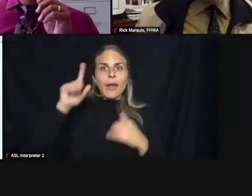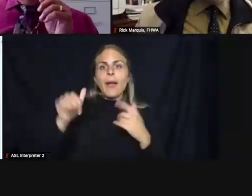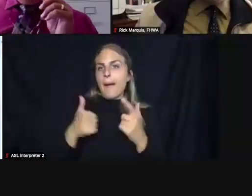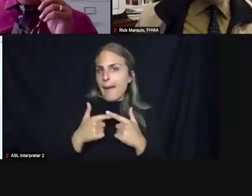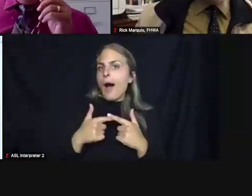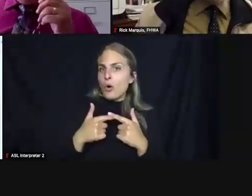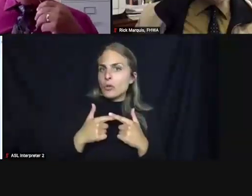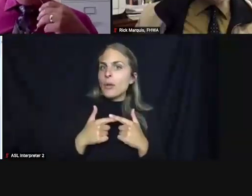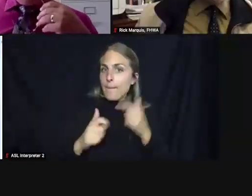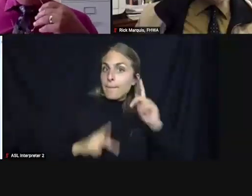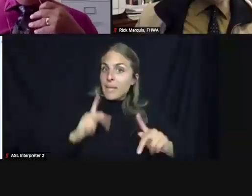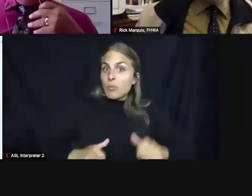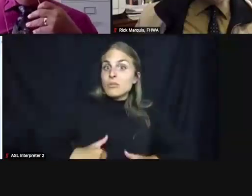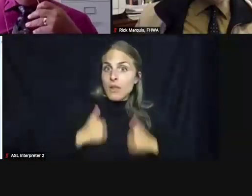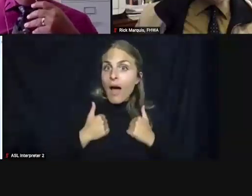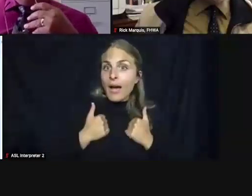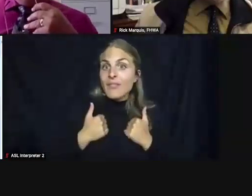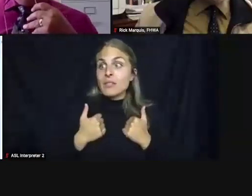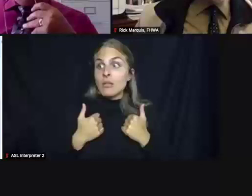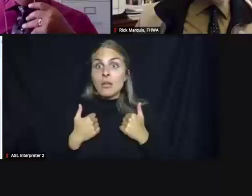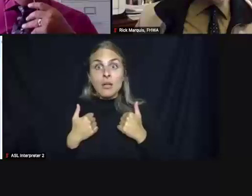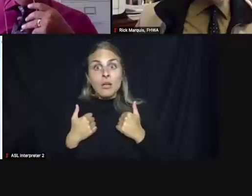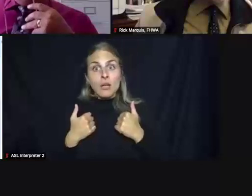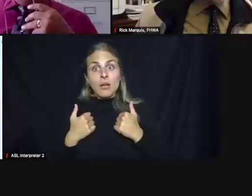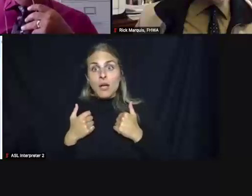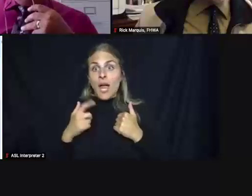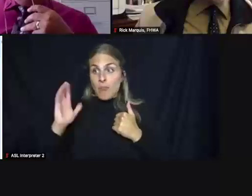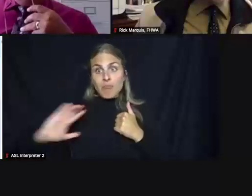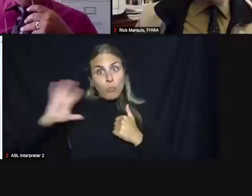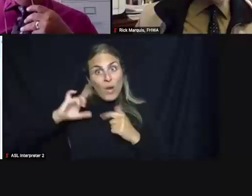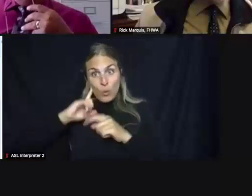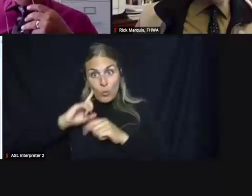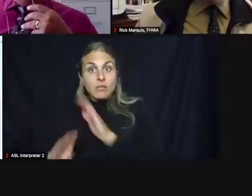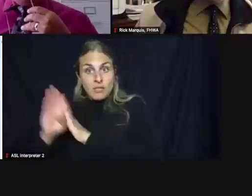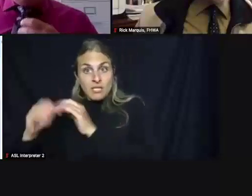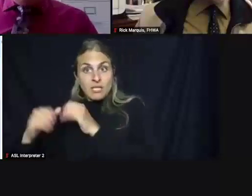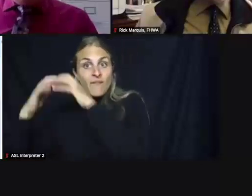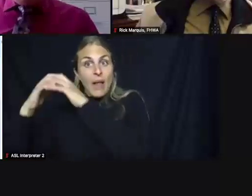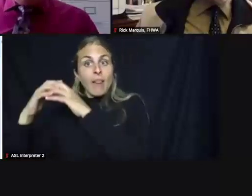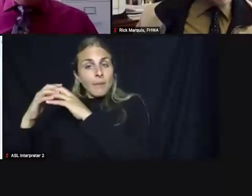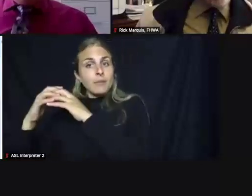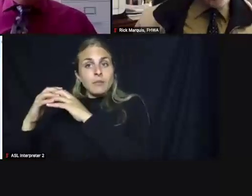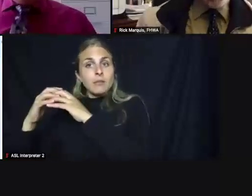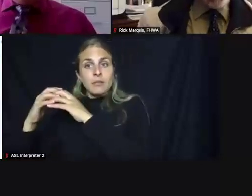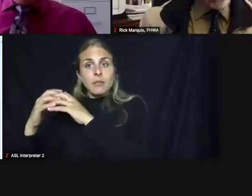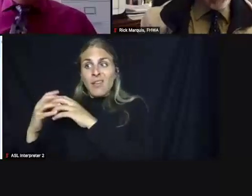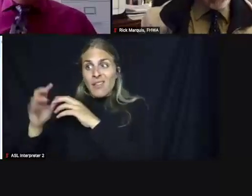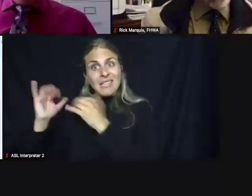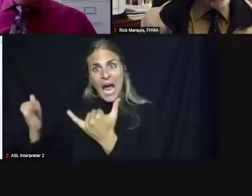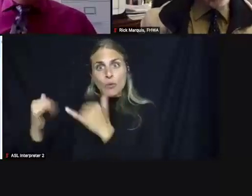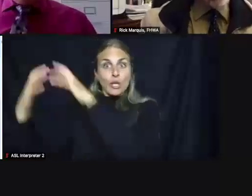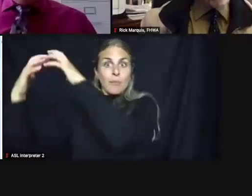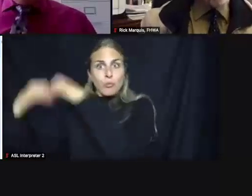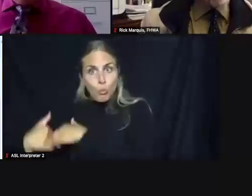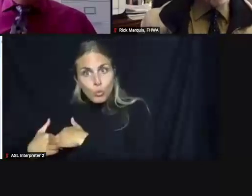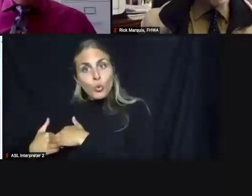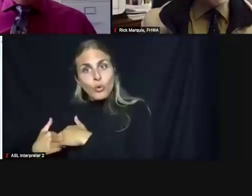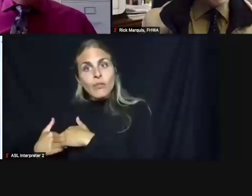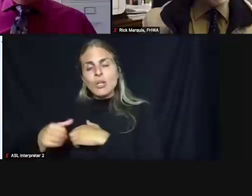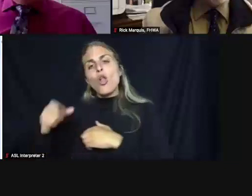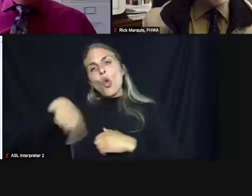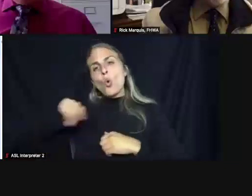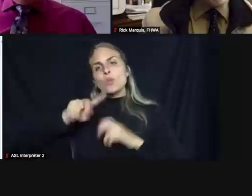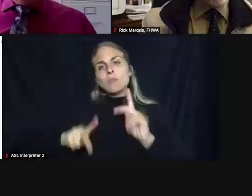Problemas de audio. Ahora que se va a eliminar el puente o el